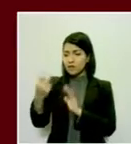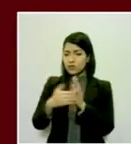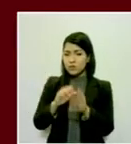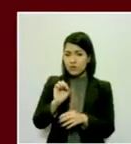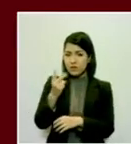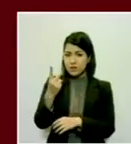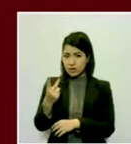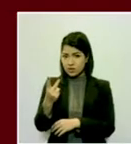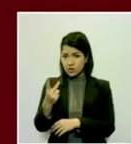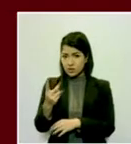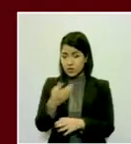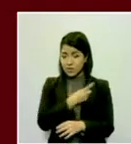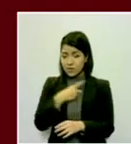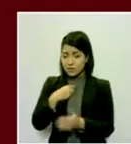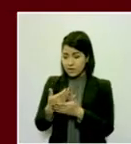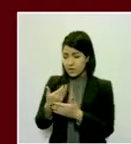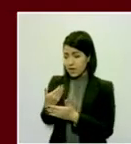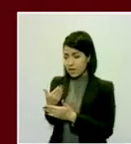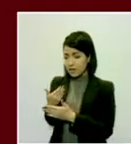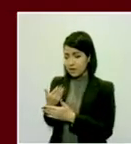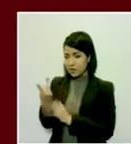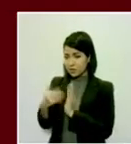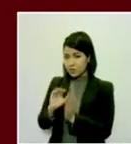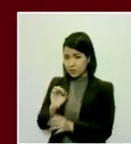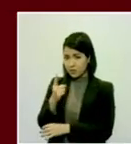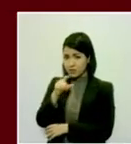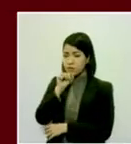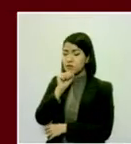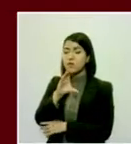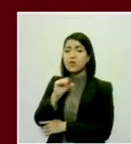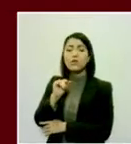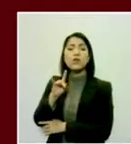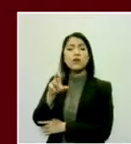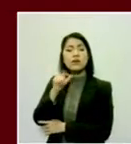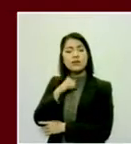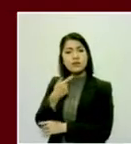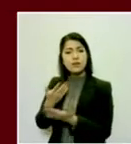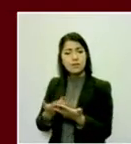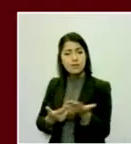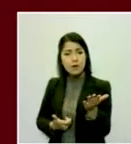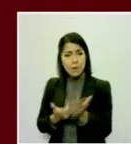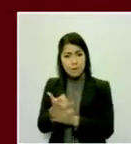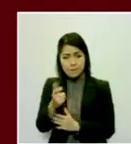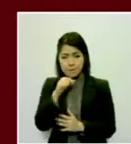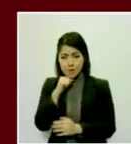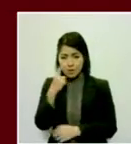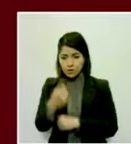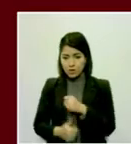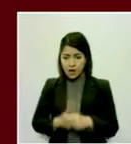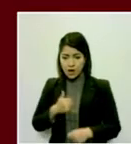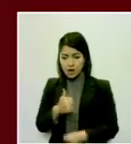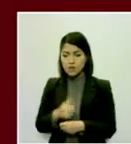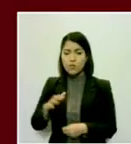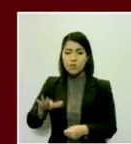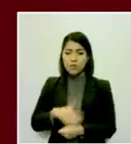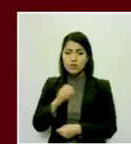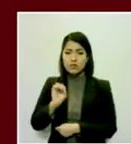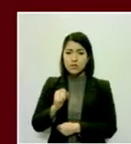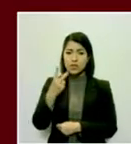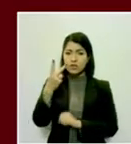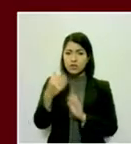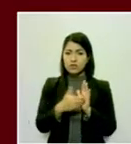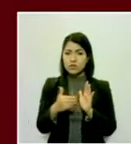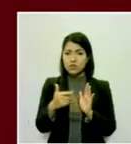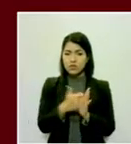2022. También se pagó la prestación COEXA, que es la compensación extraordinaria anual, por